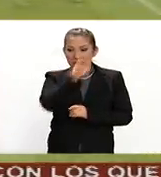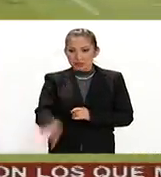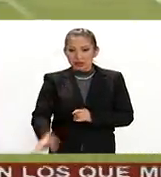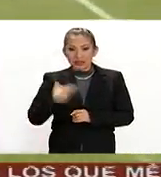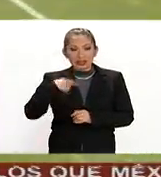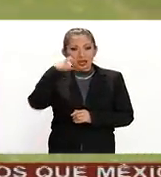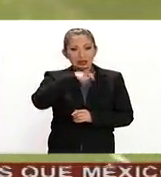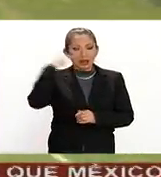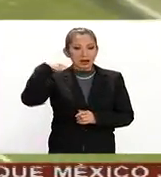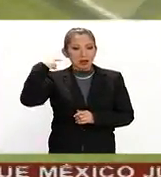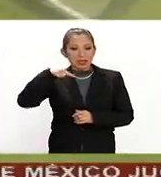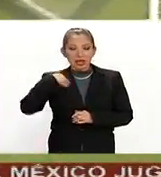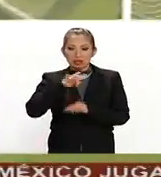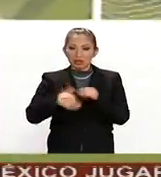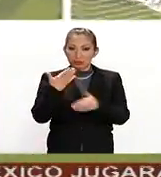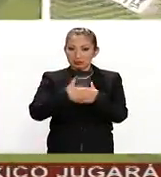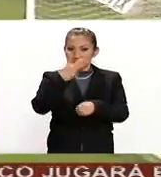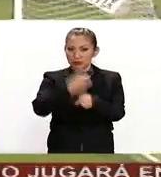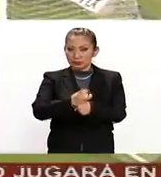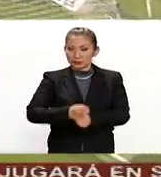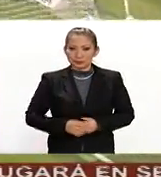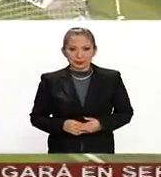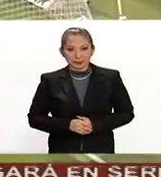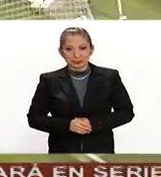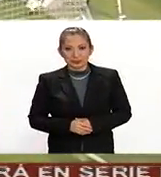y Águilas y Chivas dejan todo para la vuelta.